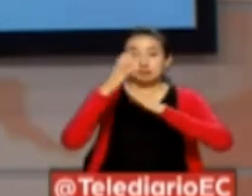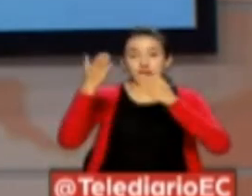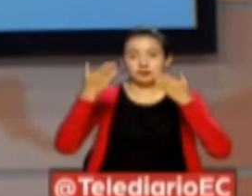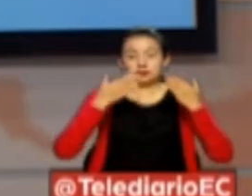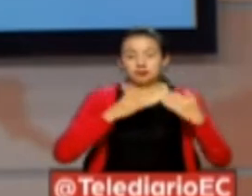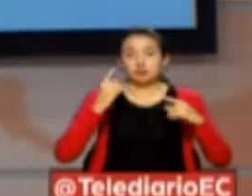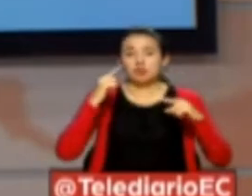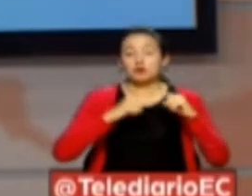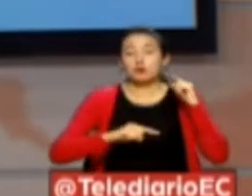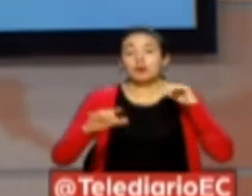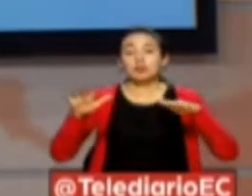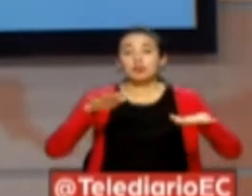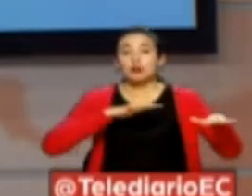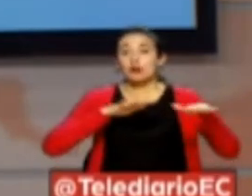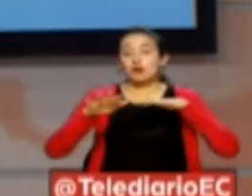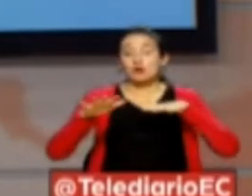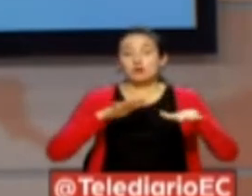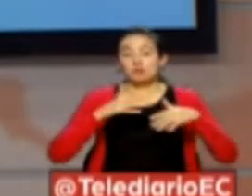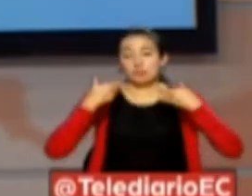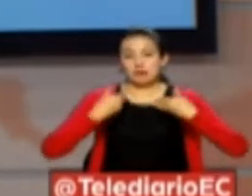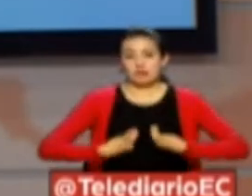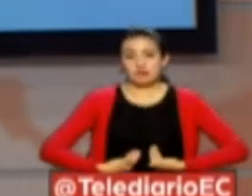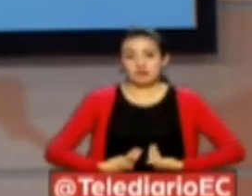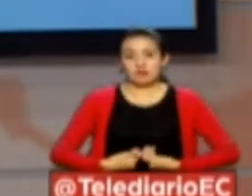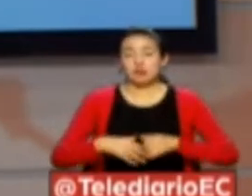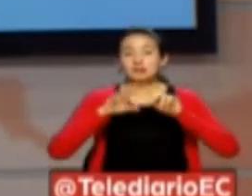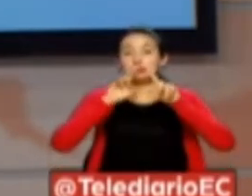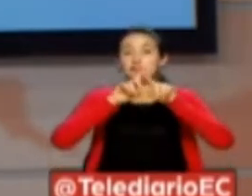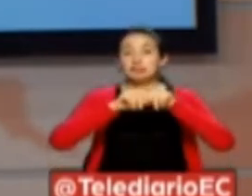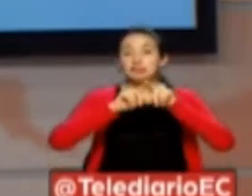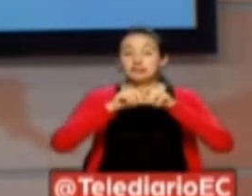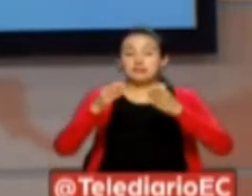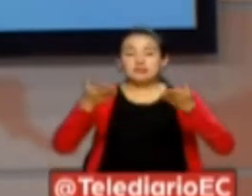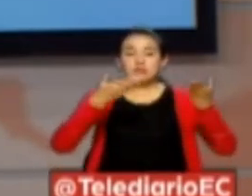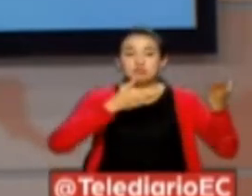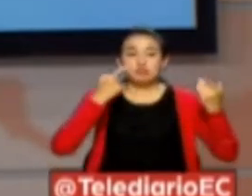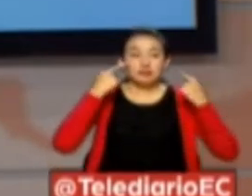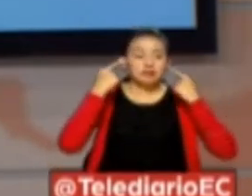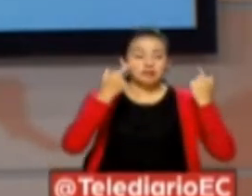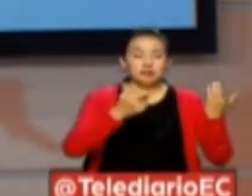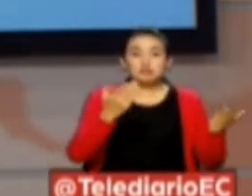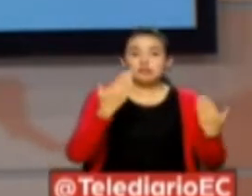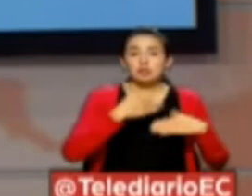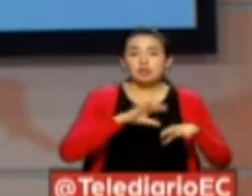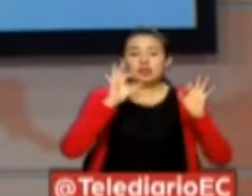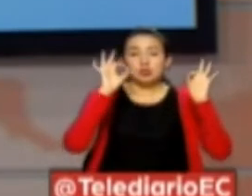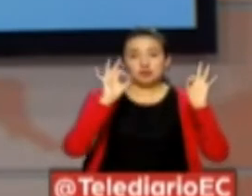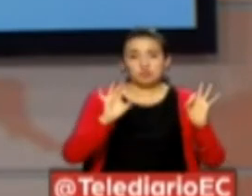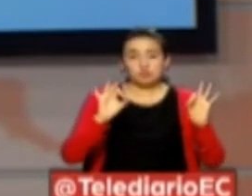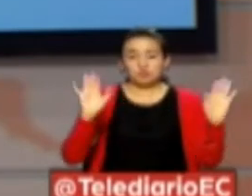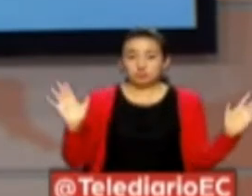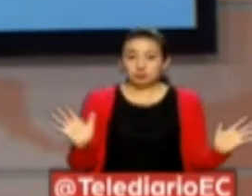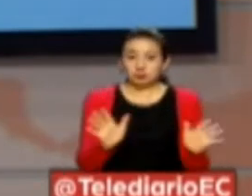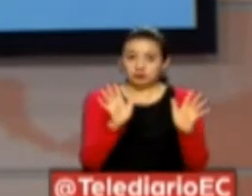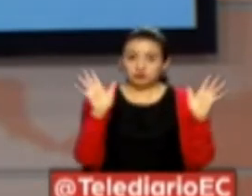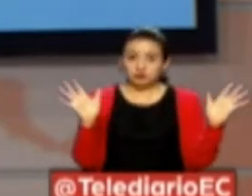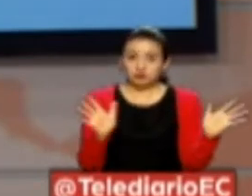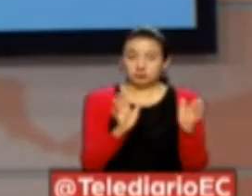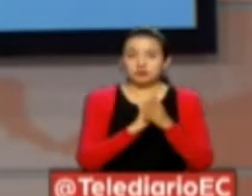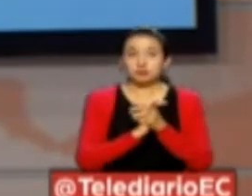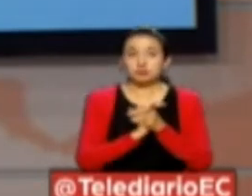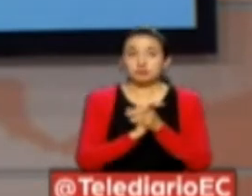la actividad física que realizan y según eso poder ver qué es lo que vamos a implementar realmente en un